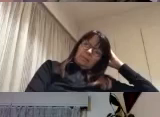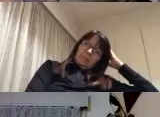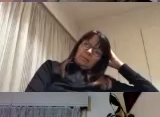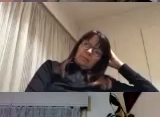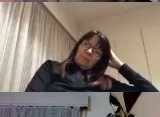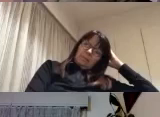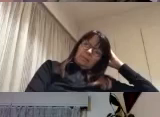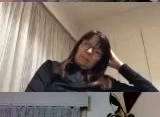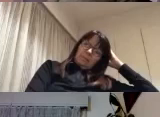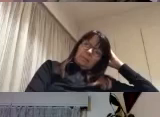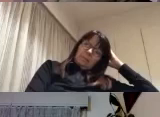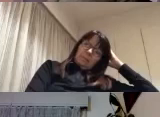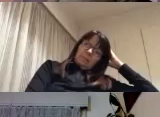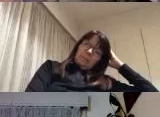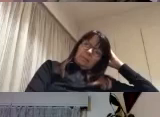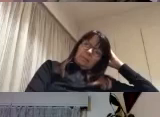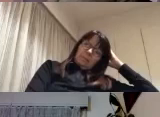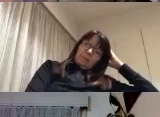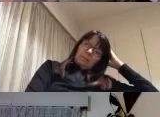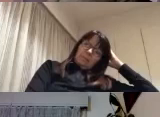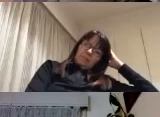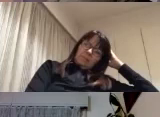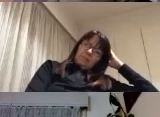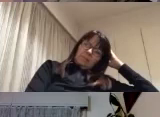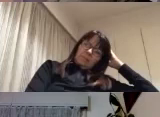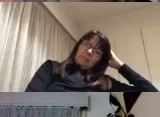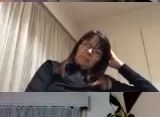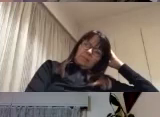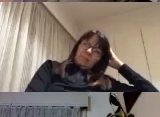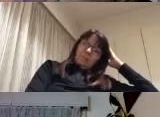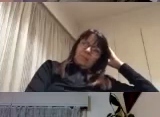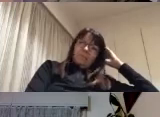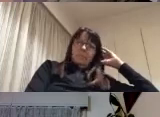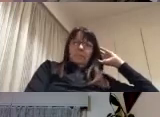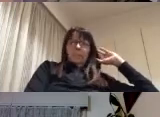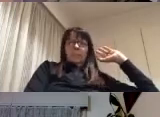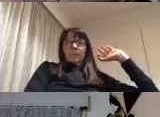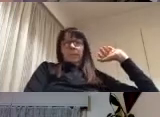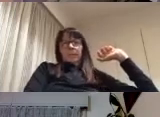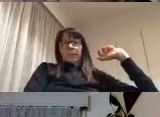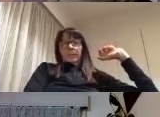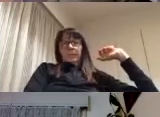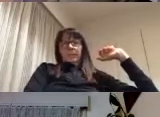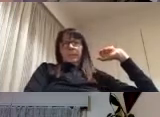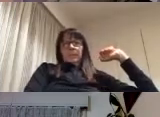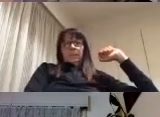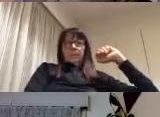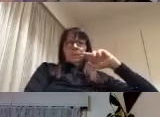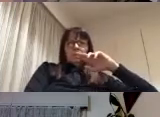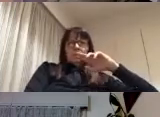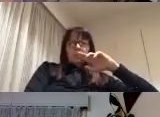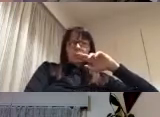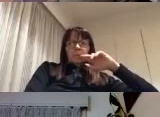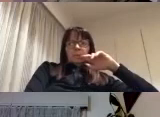vegetación. Acá uno sale ve mira arriba de un tala o de un coronilla y lo ve. Allá es muy difícil verlo.